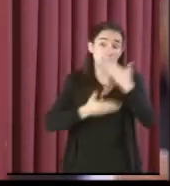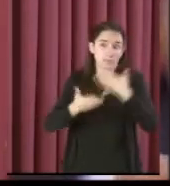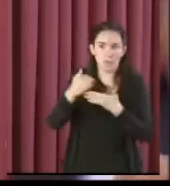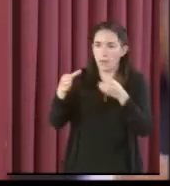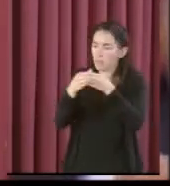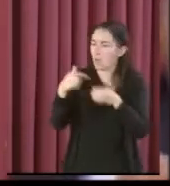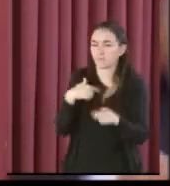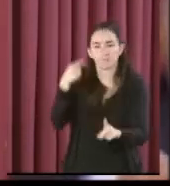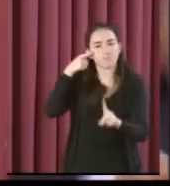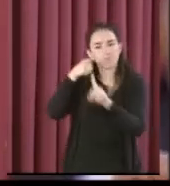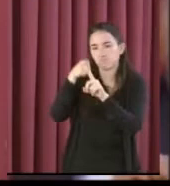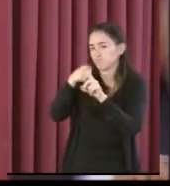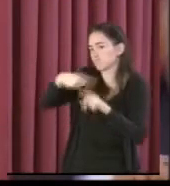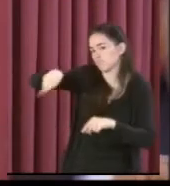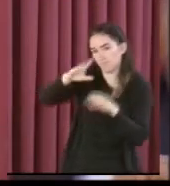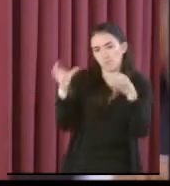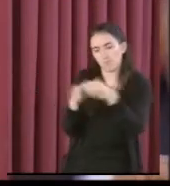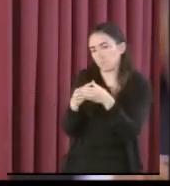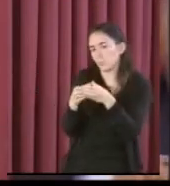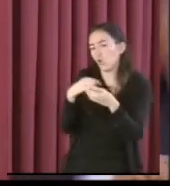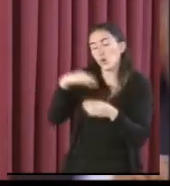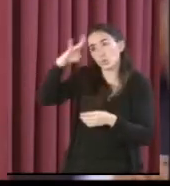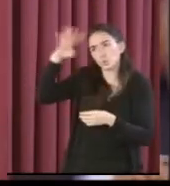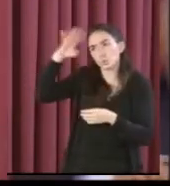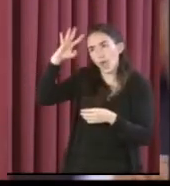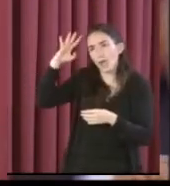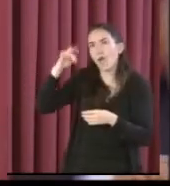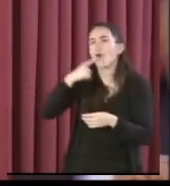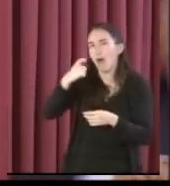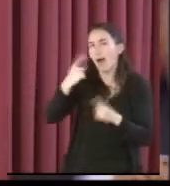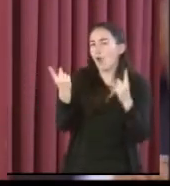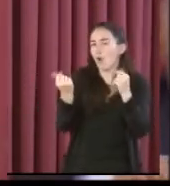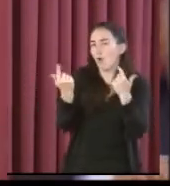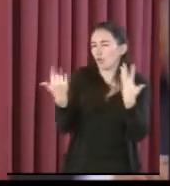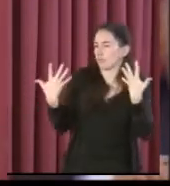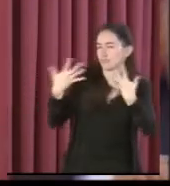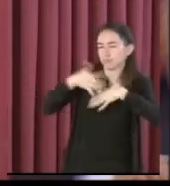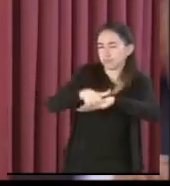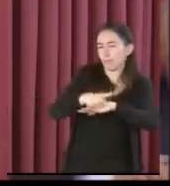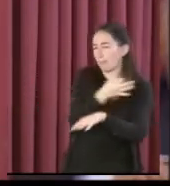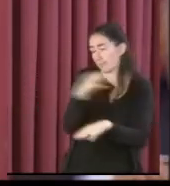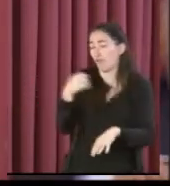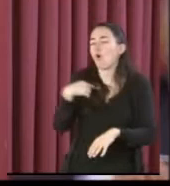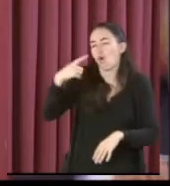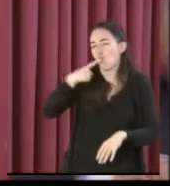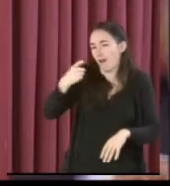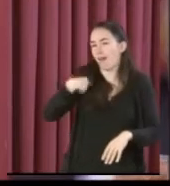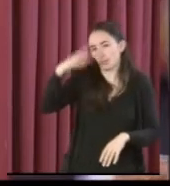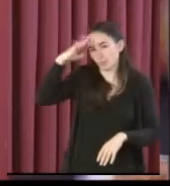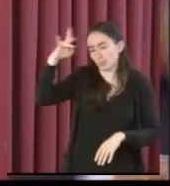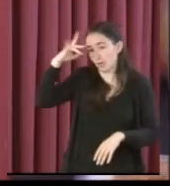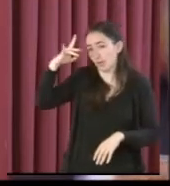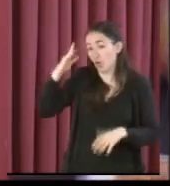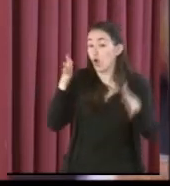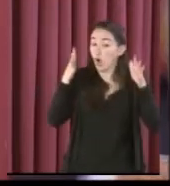política. Compartimos con ellos el sueño colectivo de un Logroño inclusivo y lo hacemos desde el Consejo Municipal